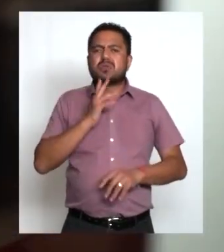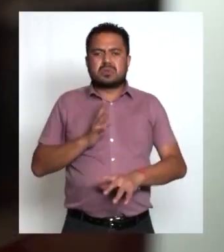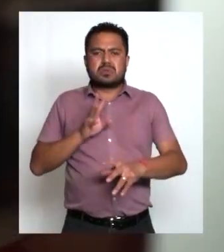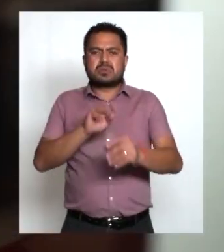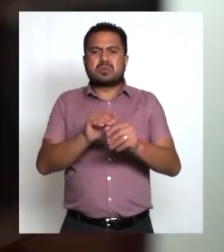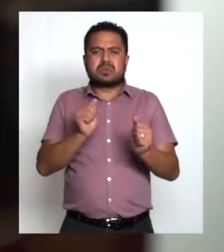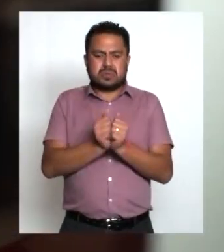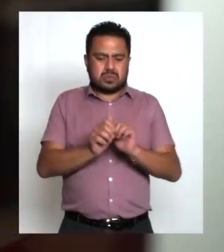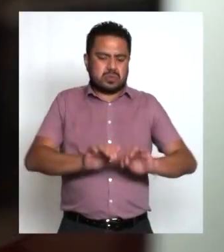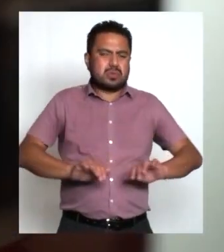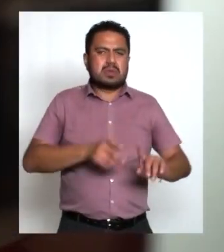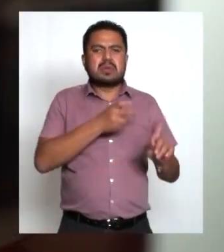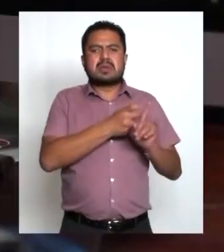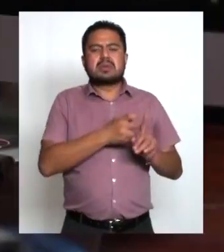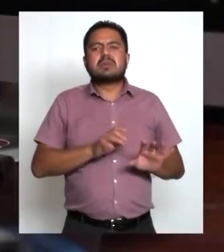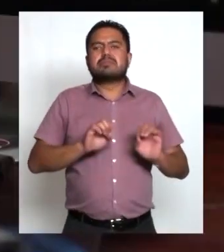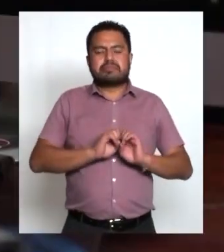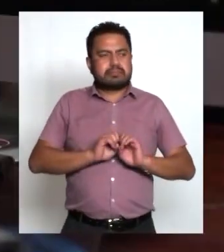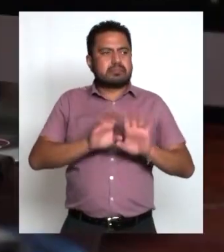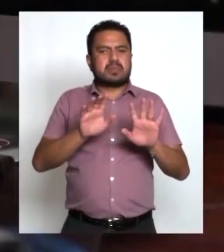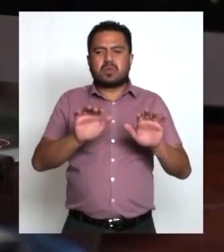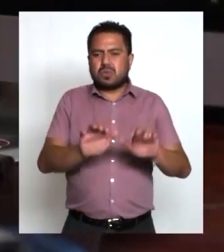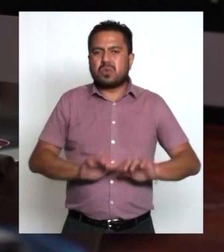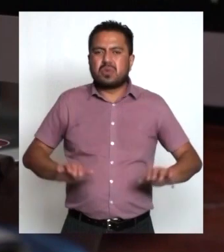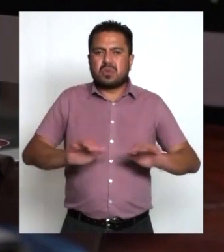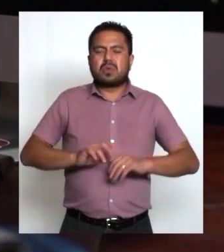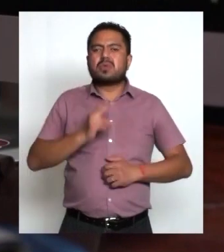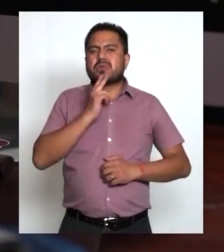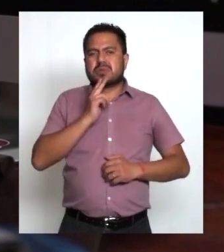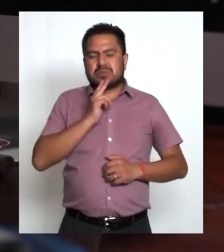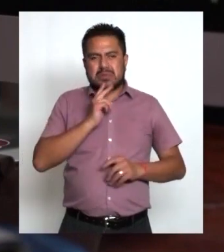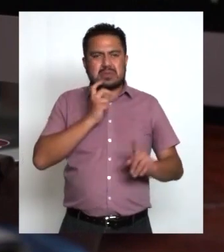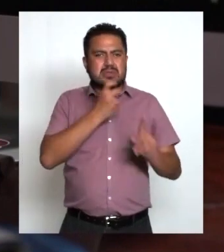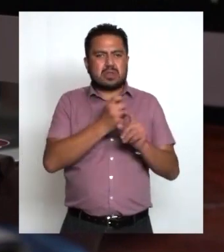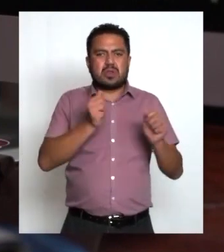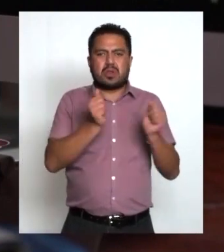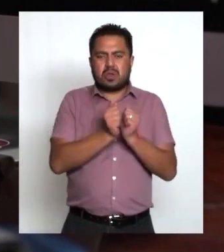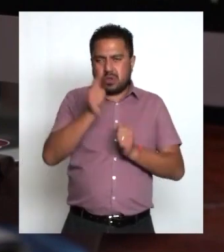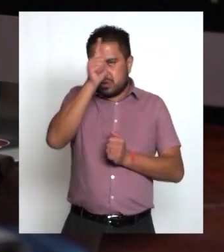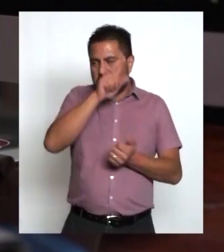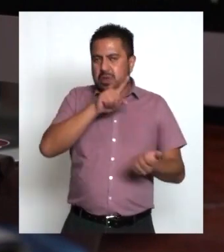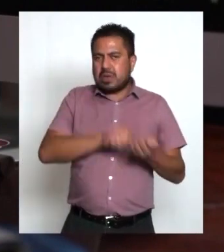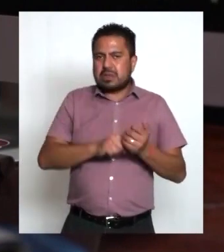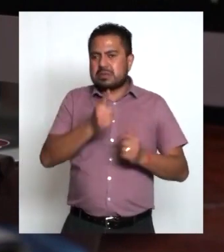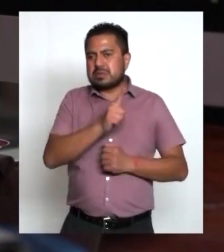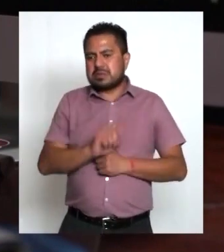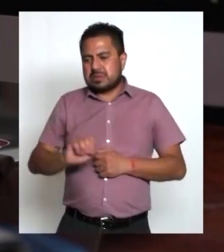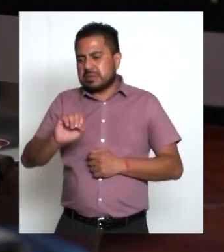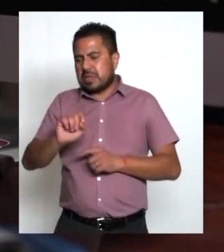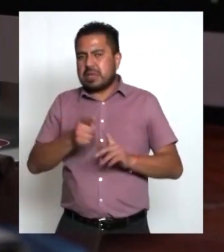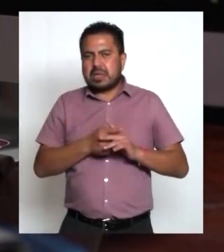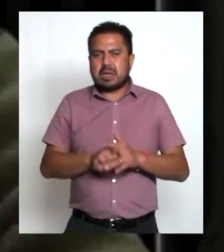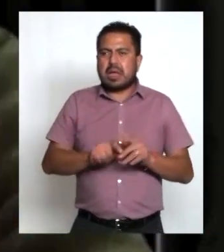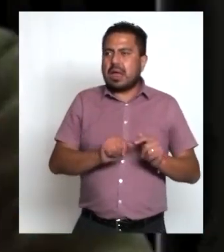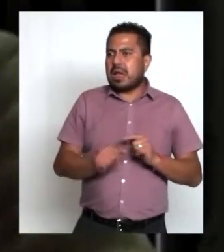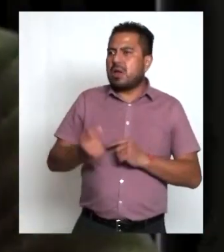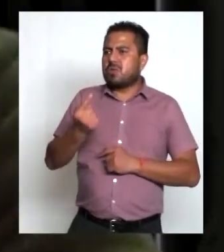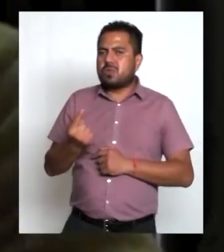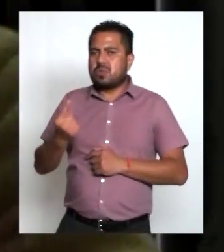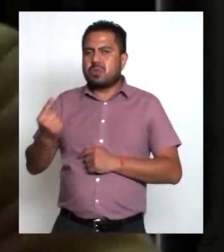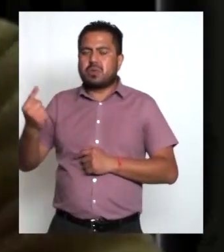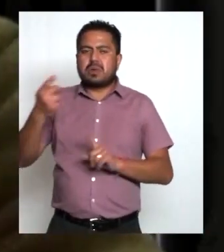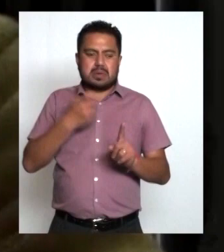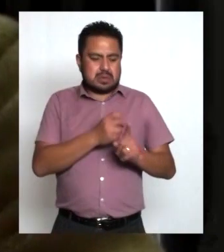están inmersas en estas computadoras? Claro, bueno, las computadoras funcionan básicamente con lógica binaria, es decir, ceros y